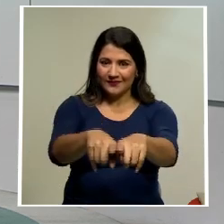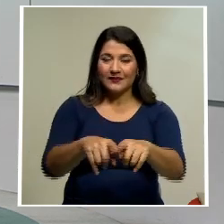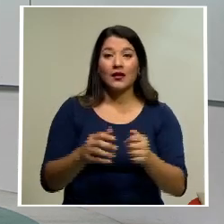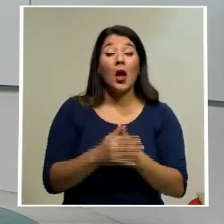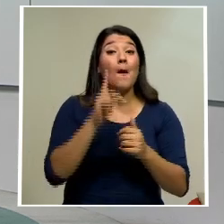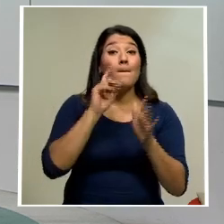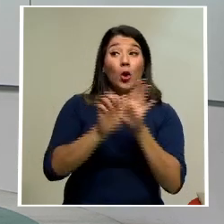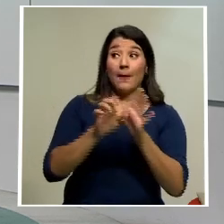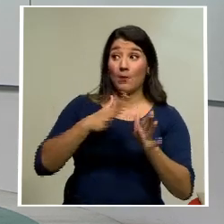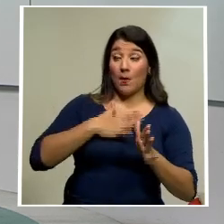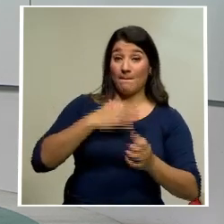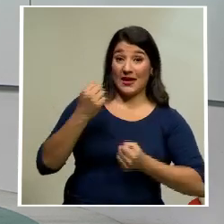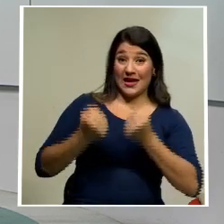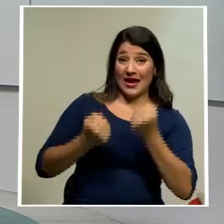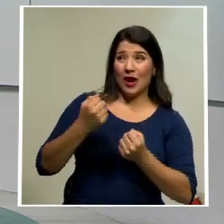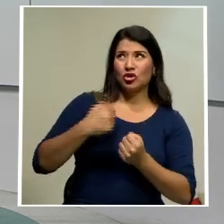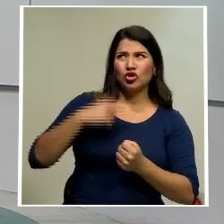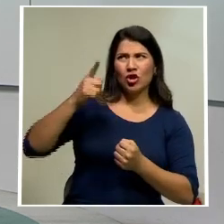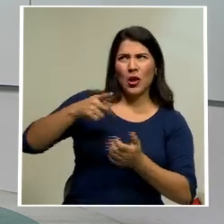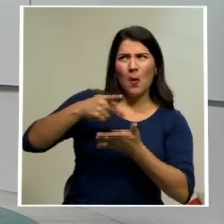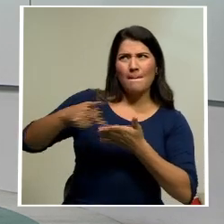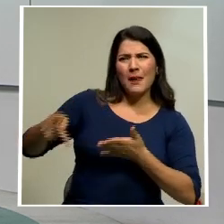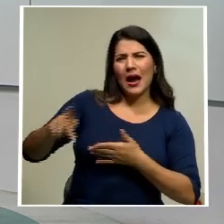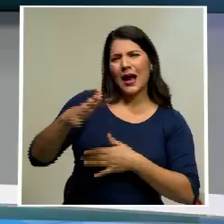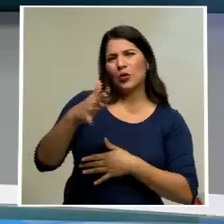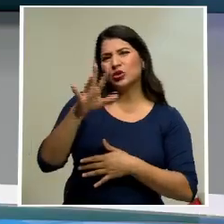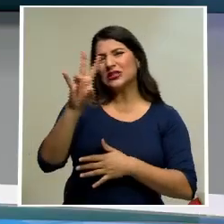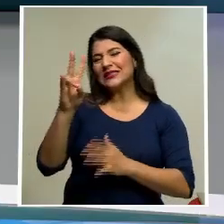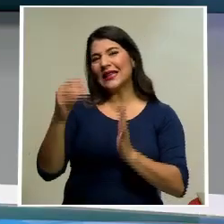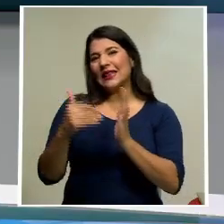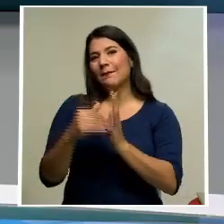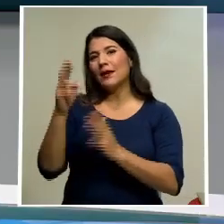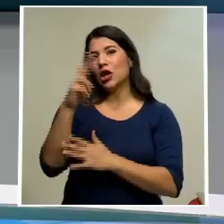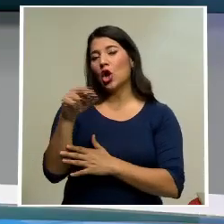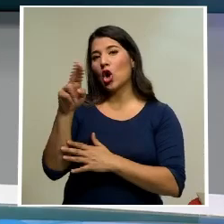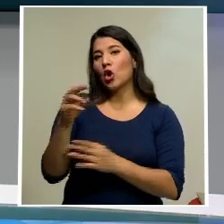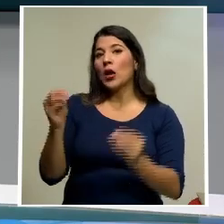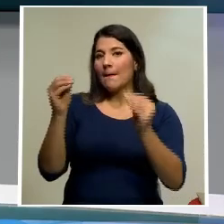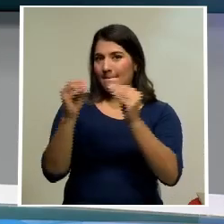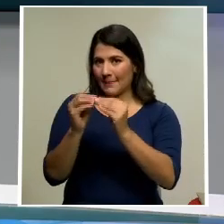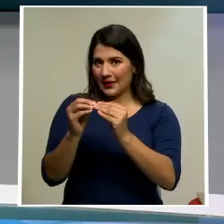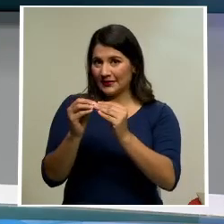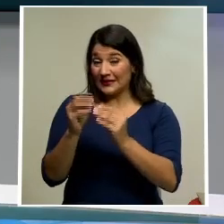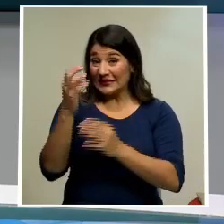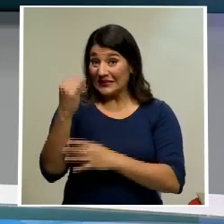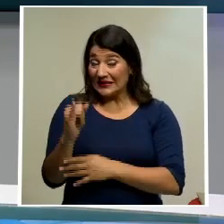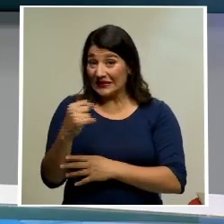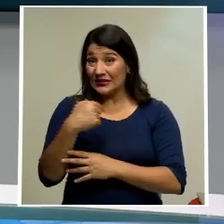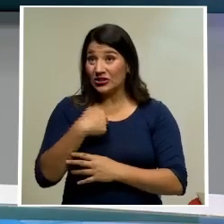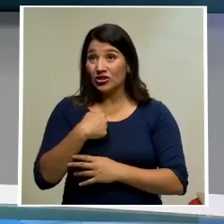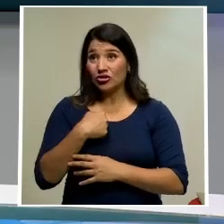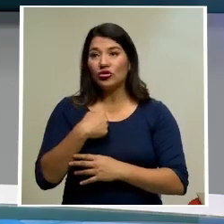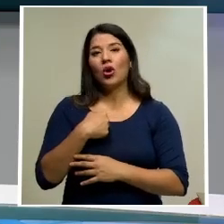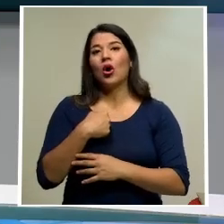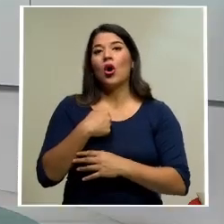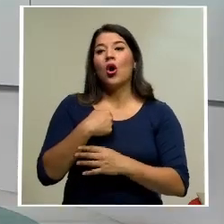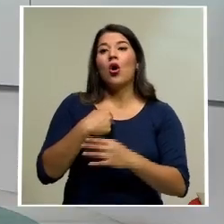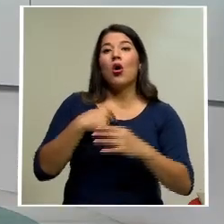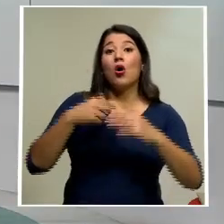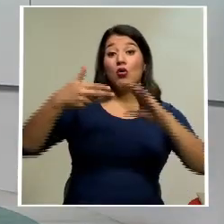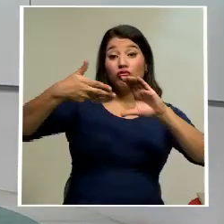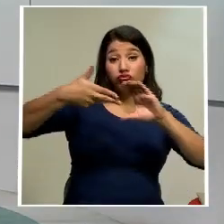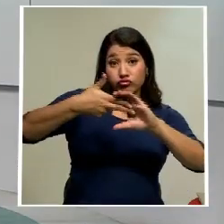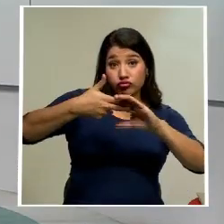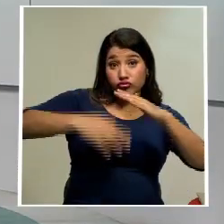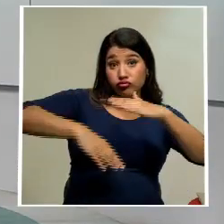mi vehículo, básicamente son como 7,000 colones. Si lo lleno 4 veces al mes, estamos hablando de 28,000 colones más que tengo que